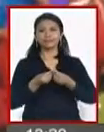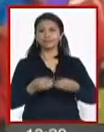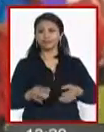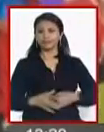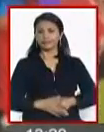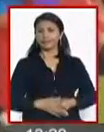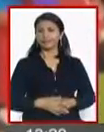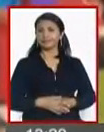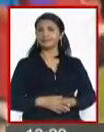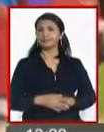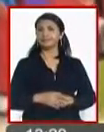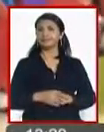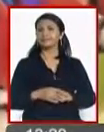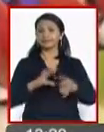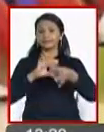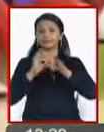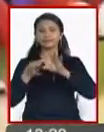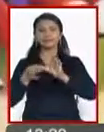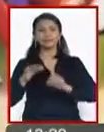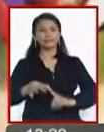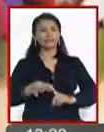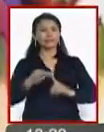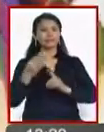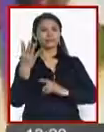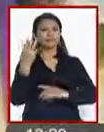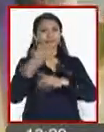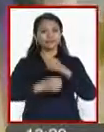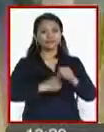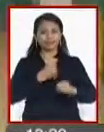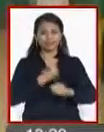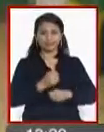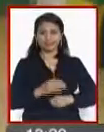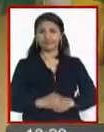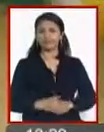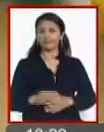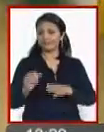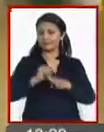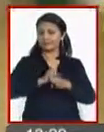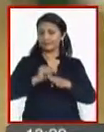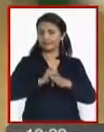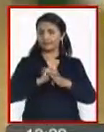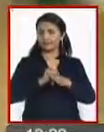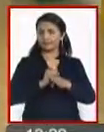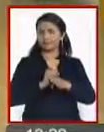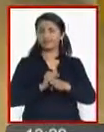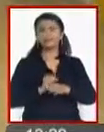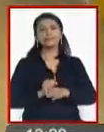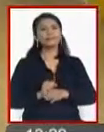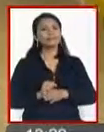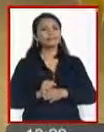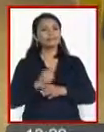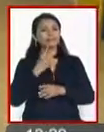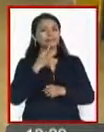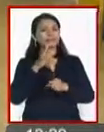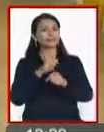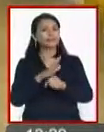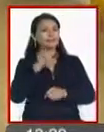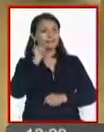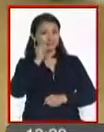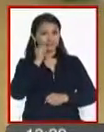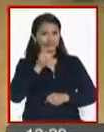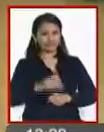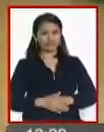mundo. Panchita es atleta de Olimpiadas Especiales desde los 14 años y entrena con mucha dedicación y compromiso